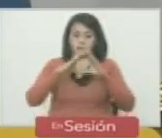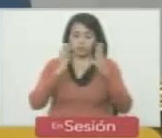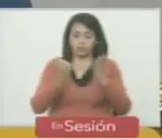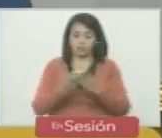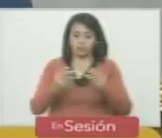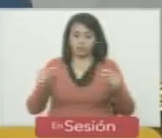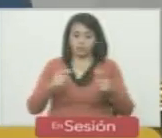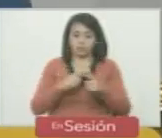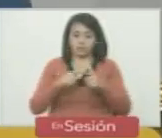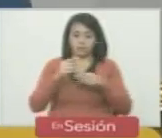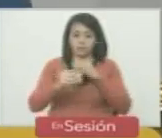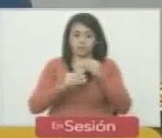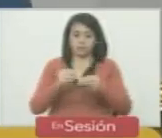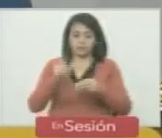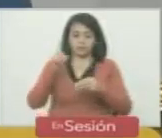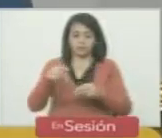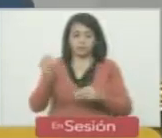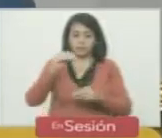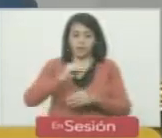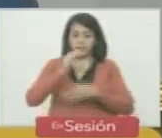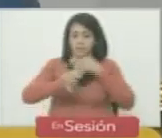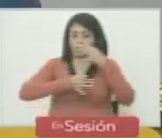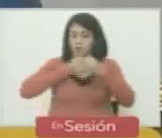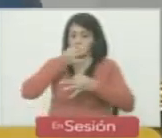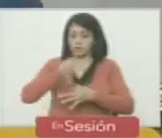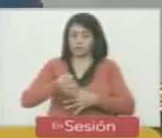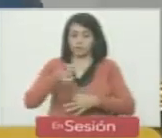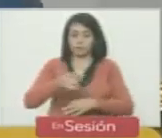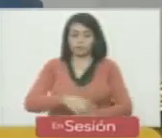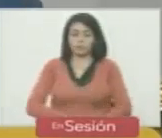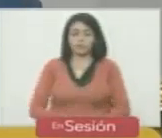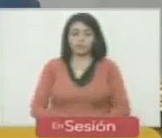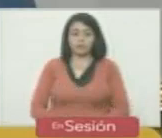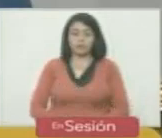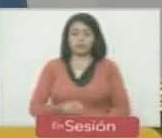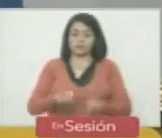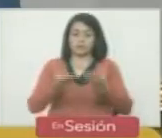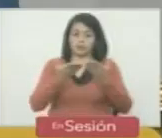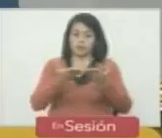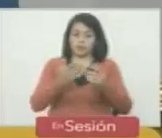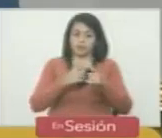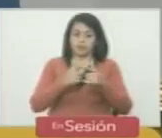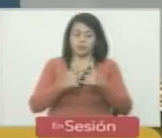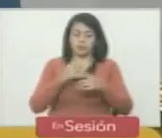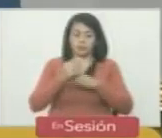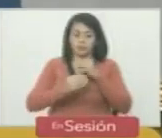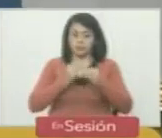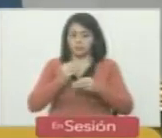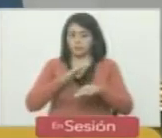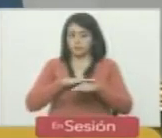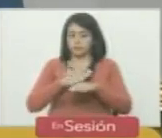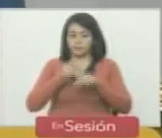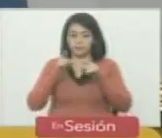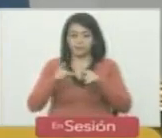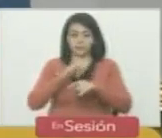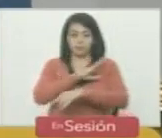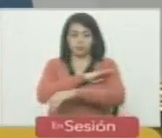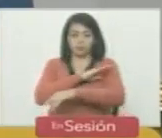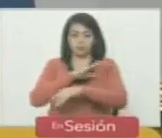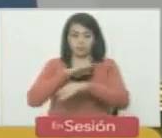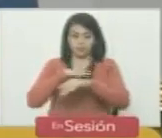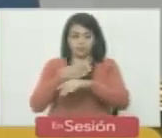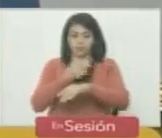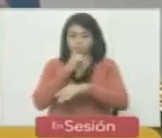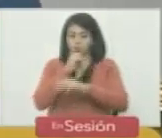Tierra. De hecho, una de las explicaciones que se dan acerca de por qué no hemos